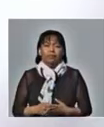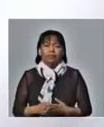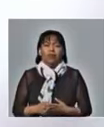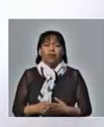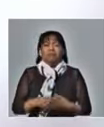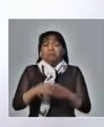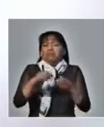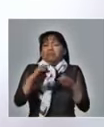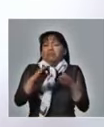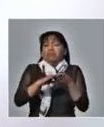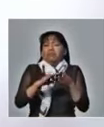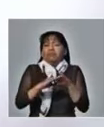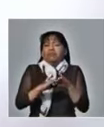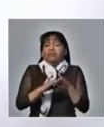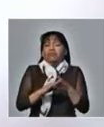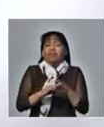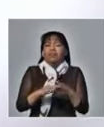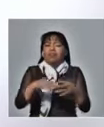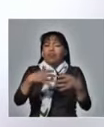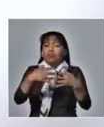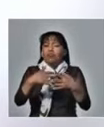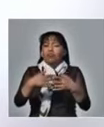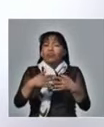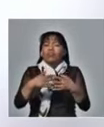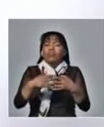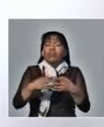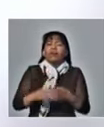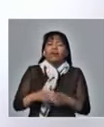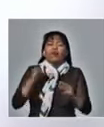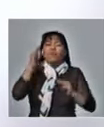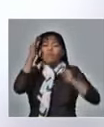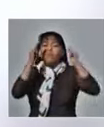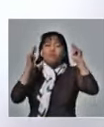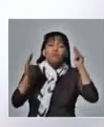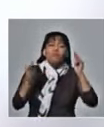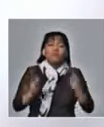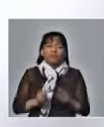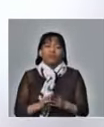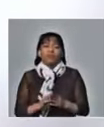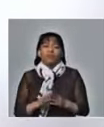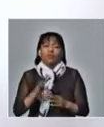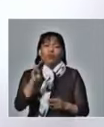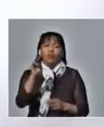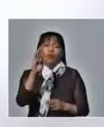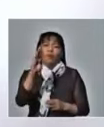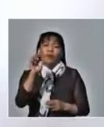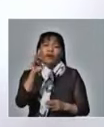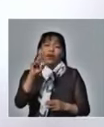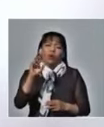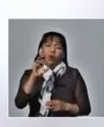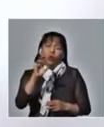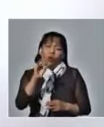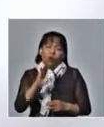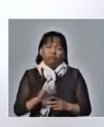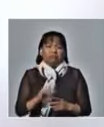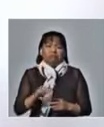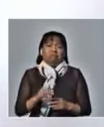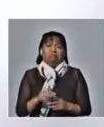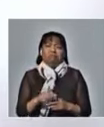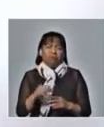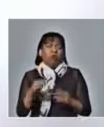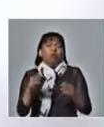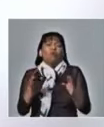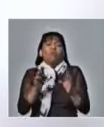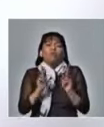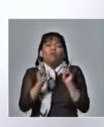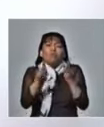obras suntuarias, del Museo Barroco, de bulevares, de puentes, del segundo piso. Ahí está